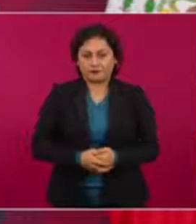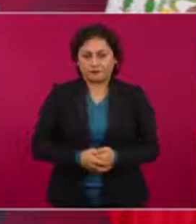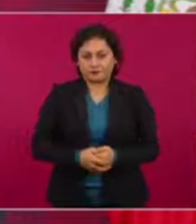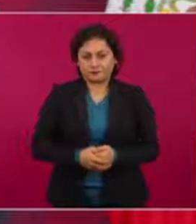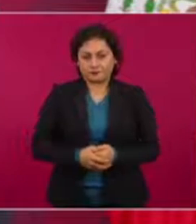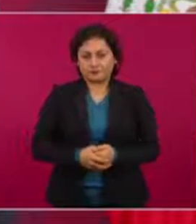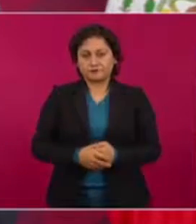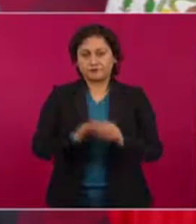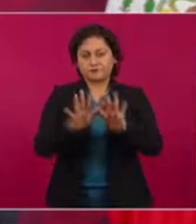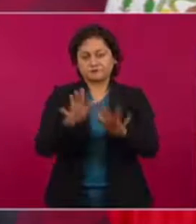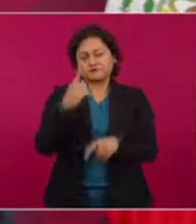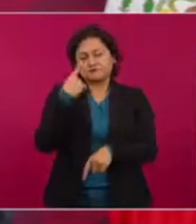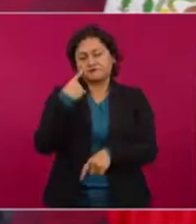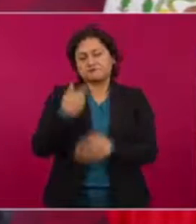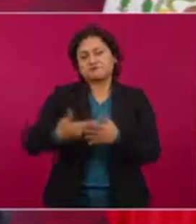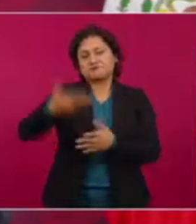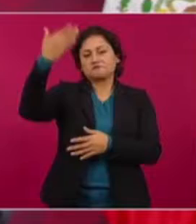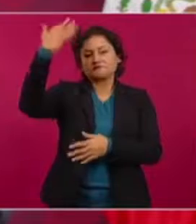como antes,